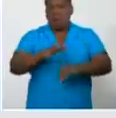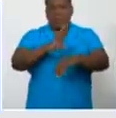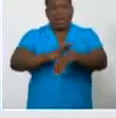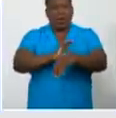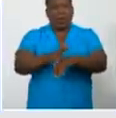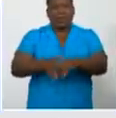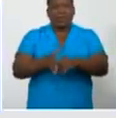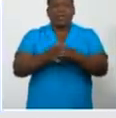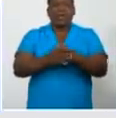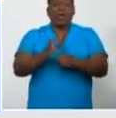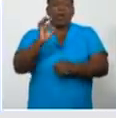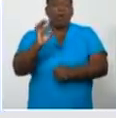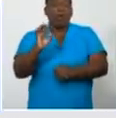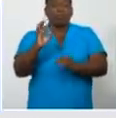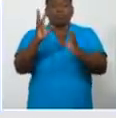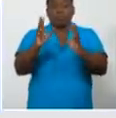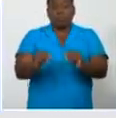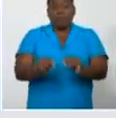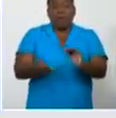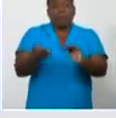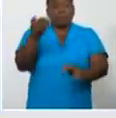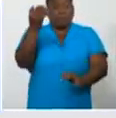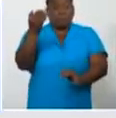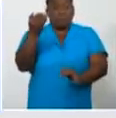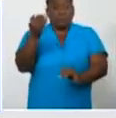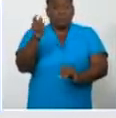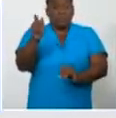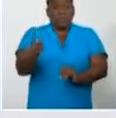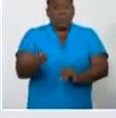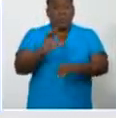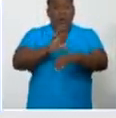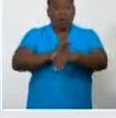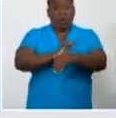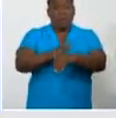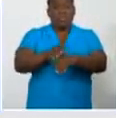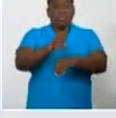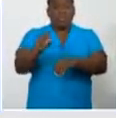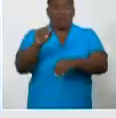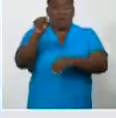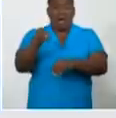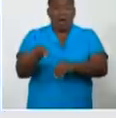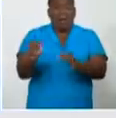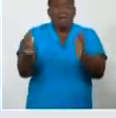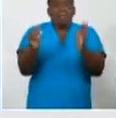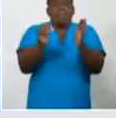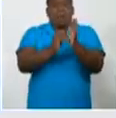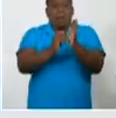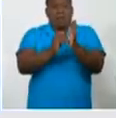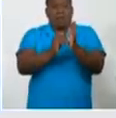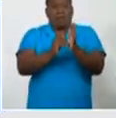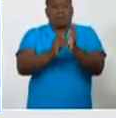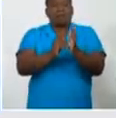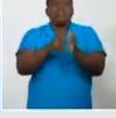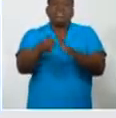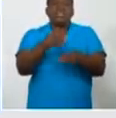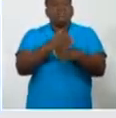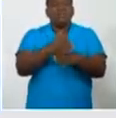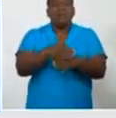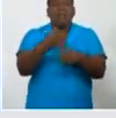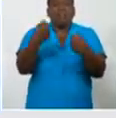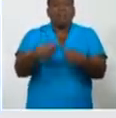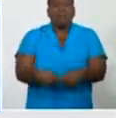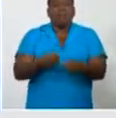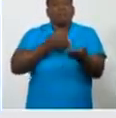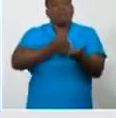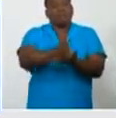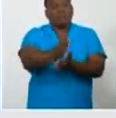altas cuando eran 100 y que realmente tenemos que trabajar y estamos trabajando para que esto se logre